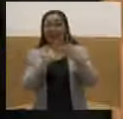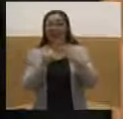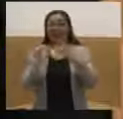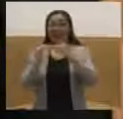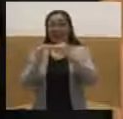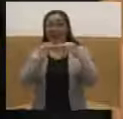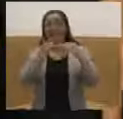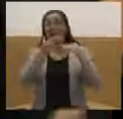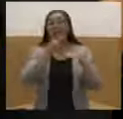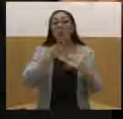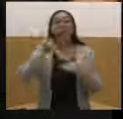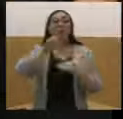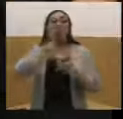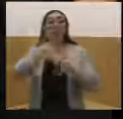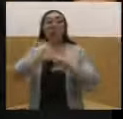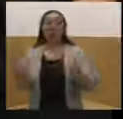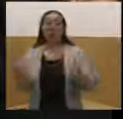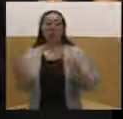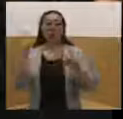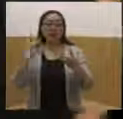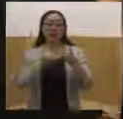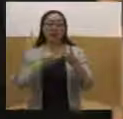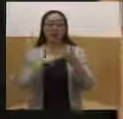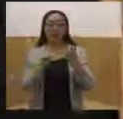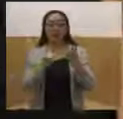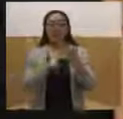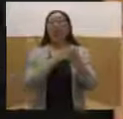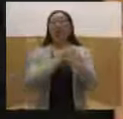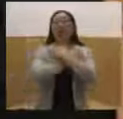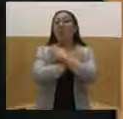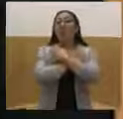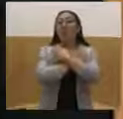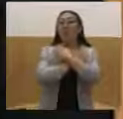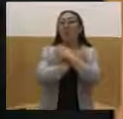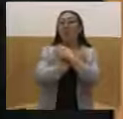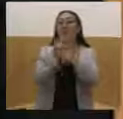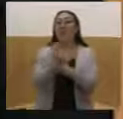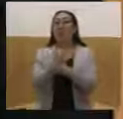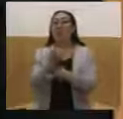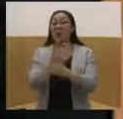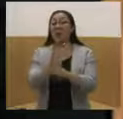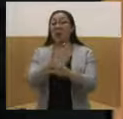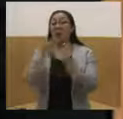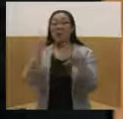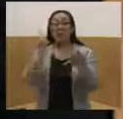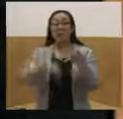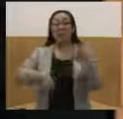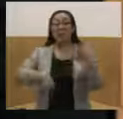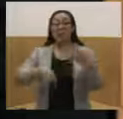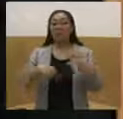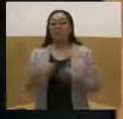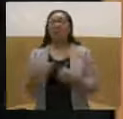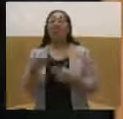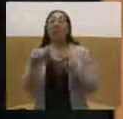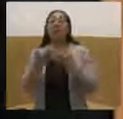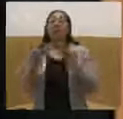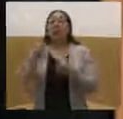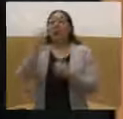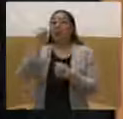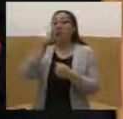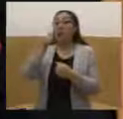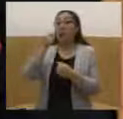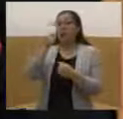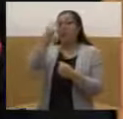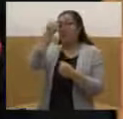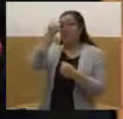eliminado. El programa de educación media superior quedó eliminado. El programa de educación superior para mujeres quedó